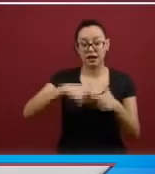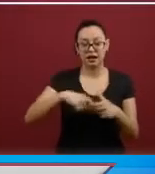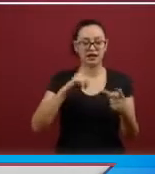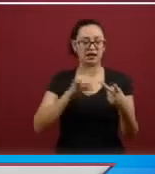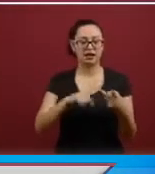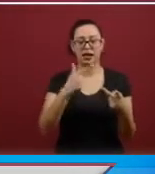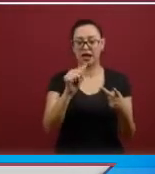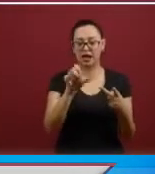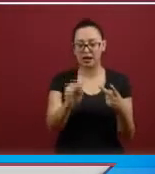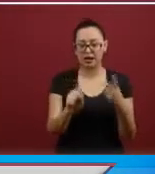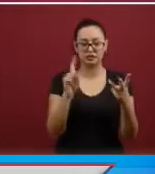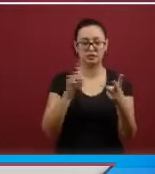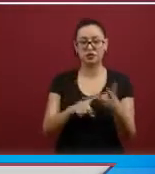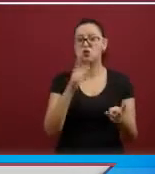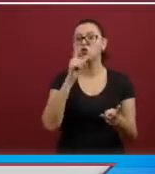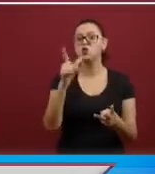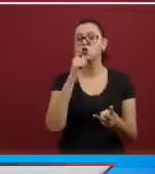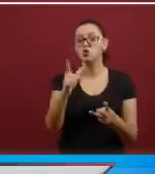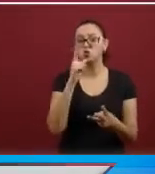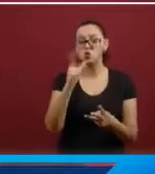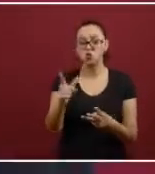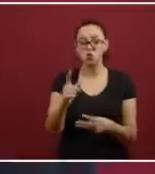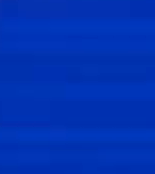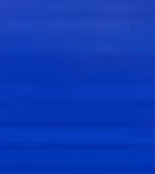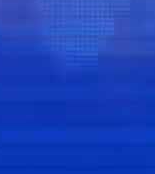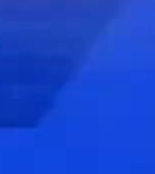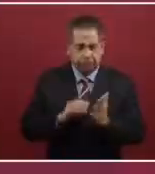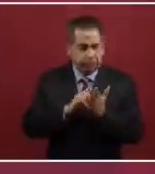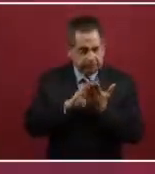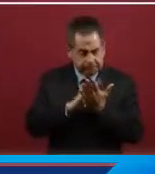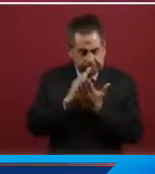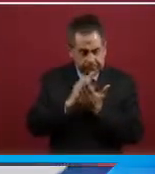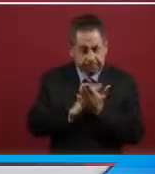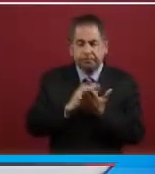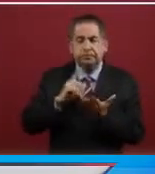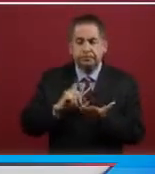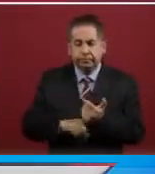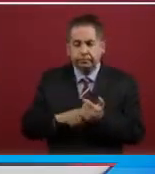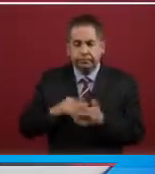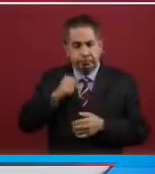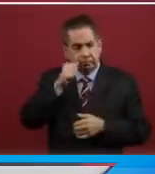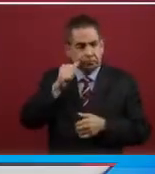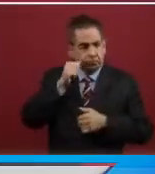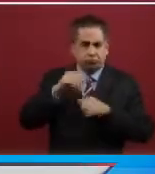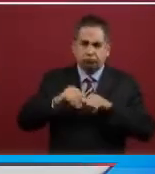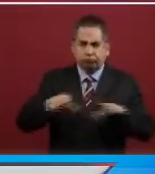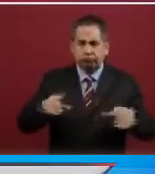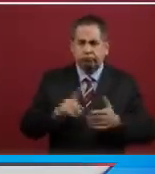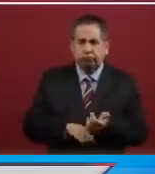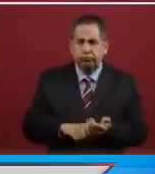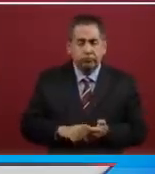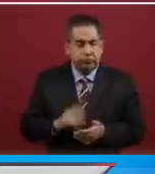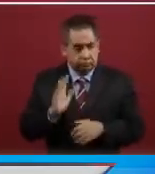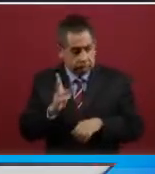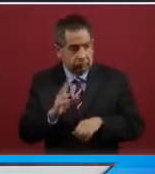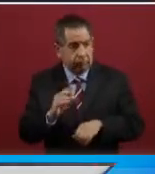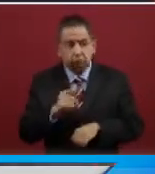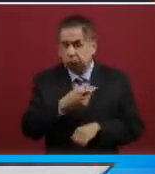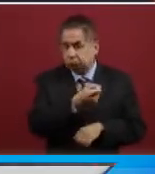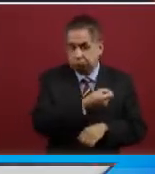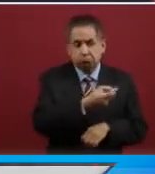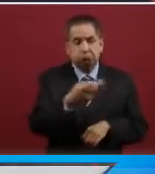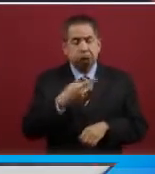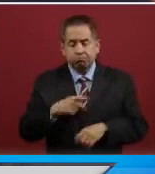de los traficantes de influencias durante los sexenios pasados. Adeudos fiscales. Es que ha aumentado la